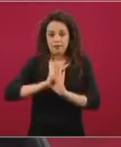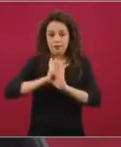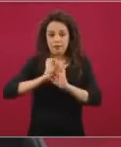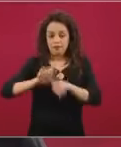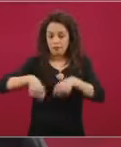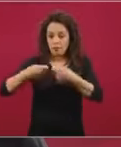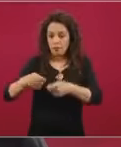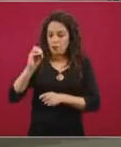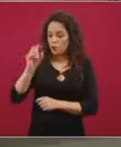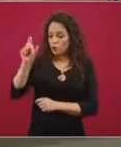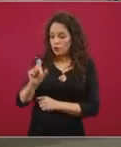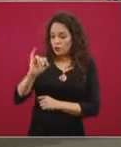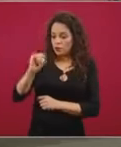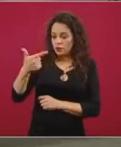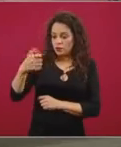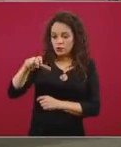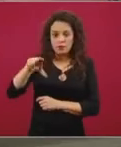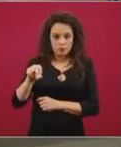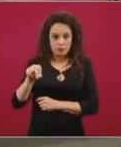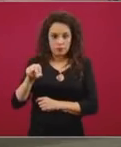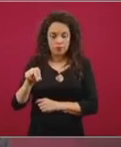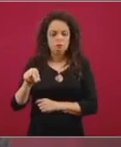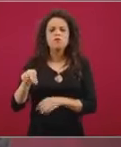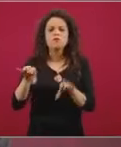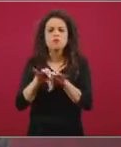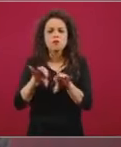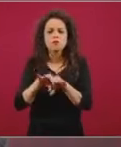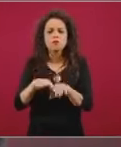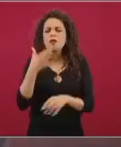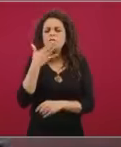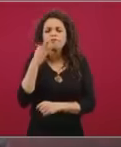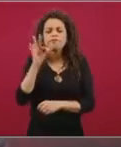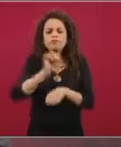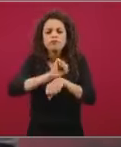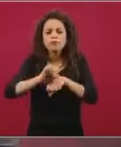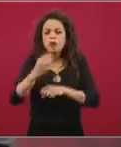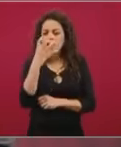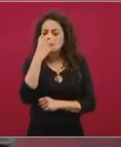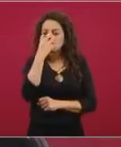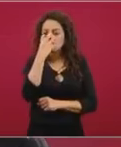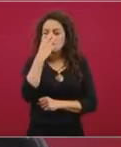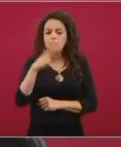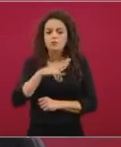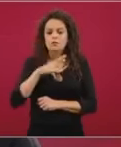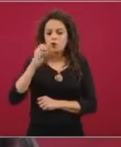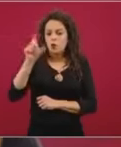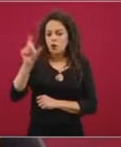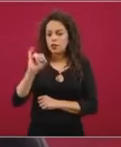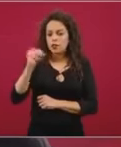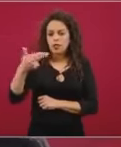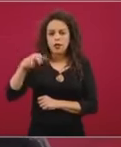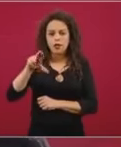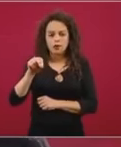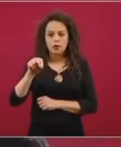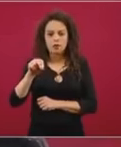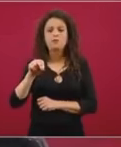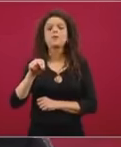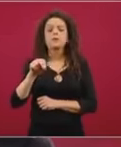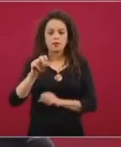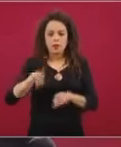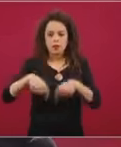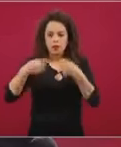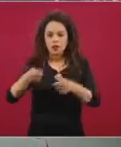del que estamos hablando. Sencillamente con una mascarilla que tiene una concentración mayor de oxígeno, va a recibir